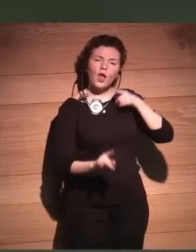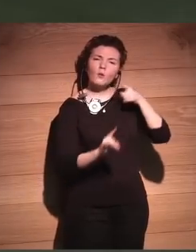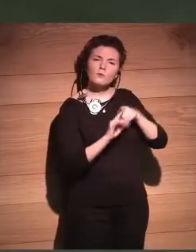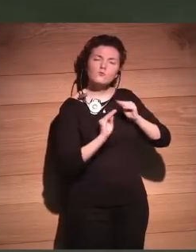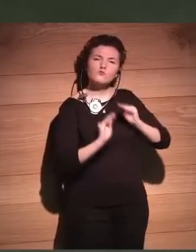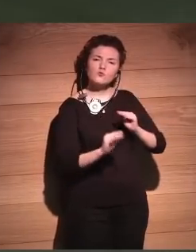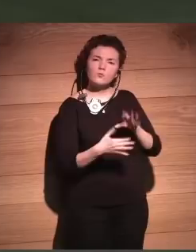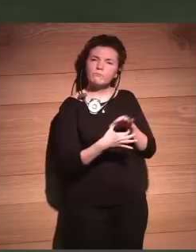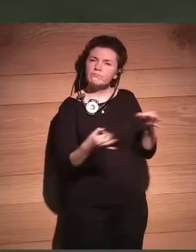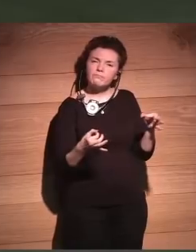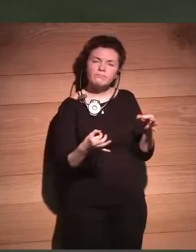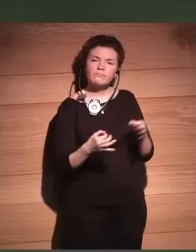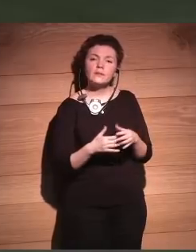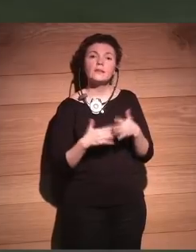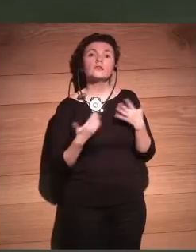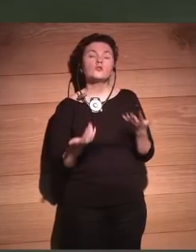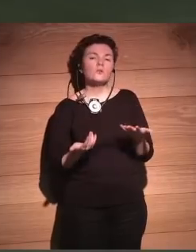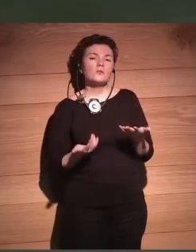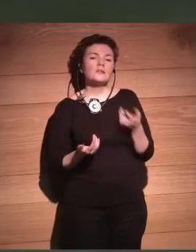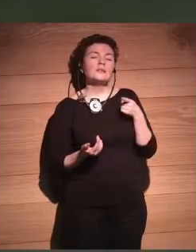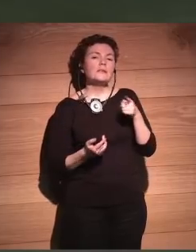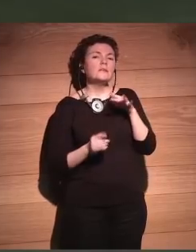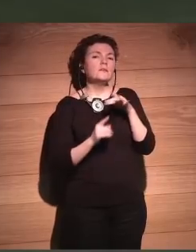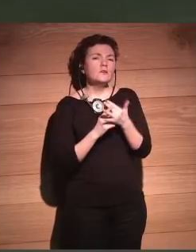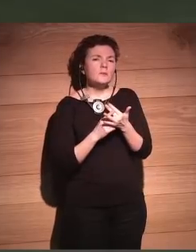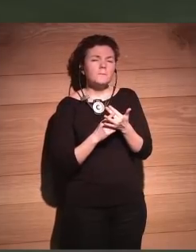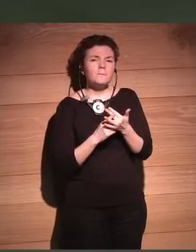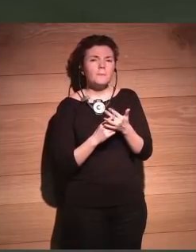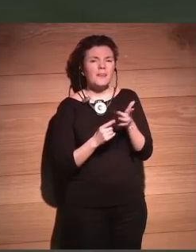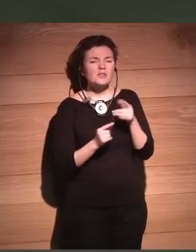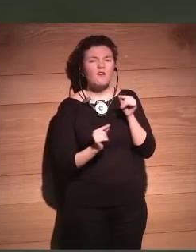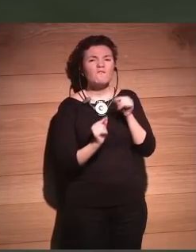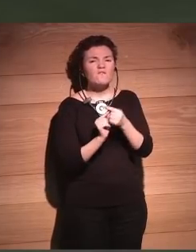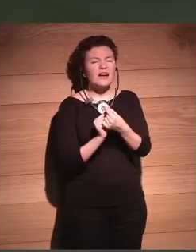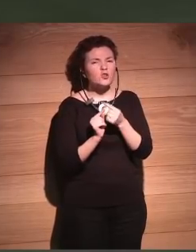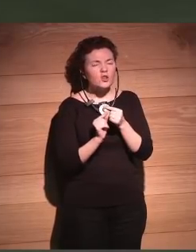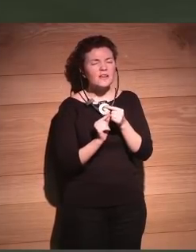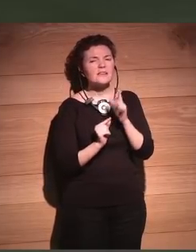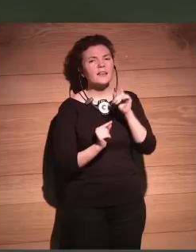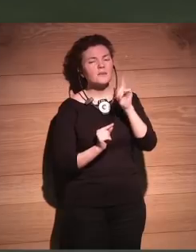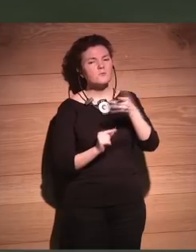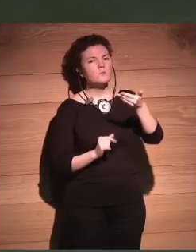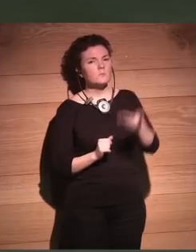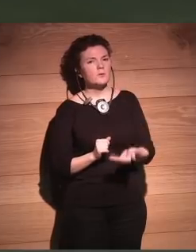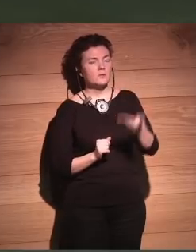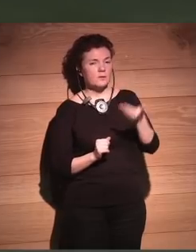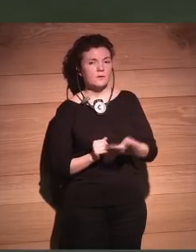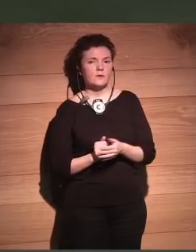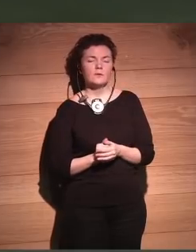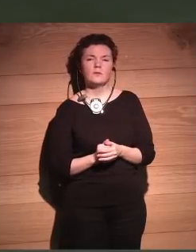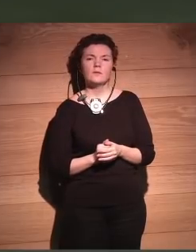objetivo. Entonces, en este caso, el tropismo de estos vectores también tiene su importancia. Es